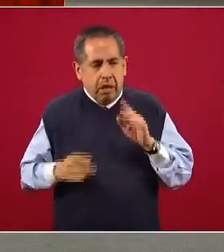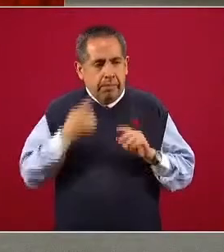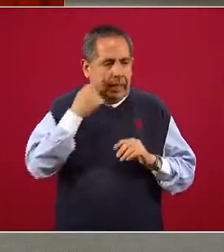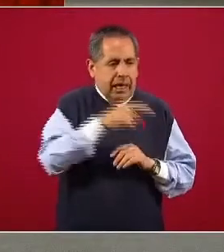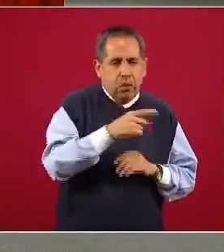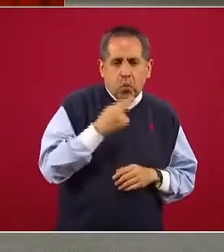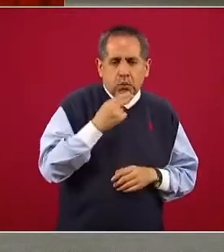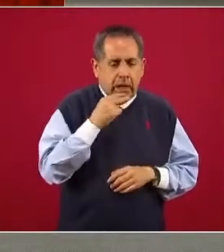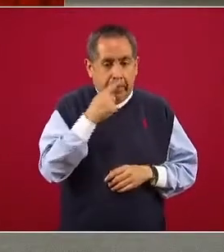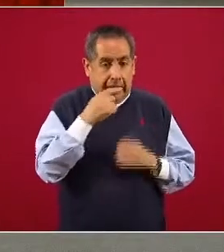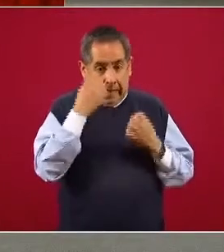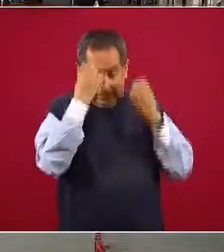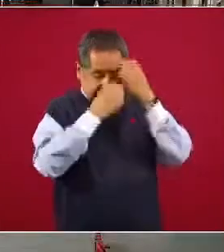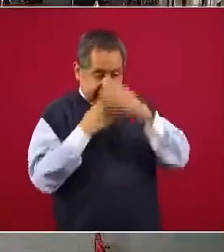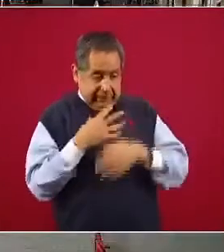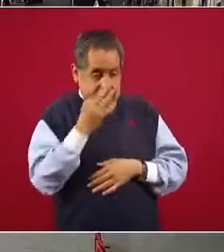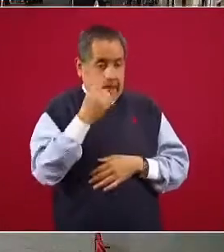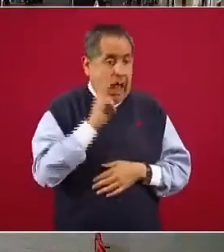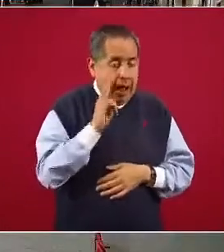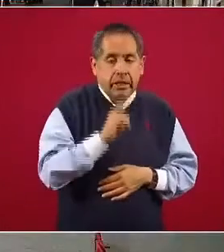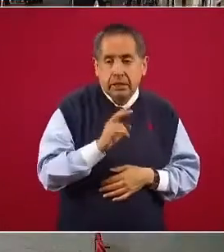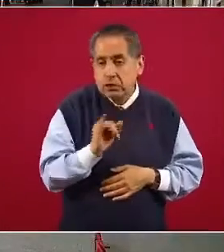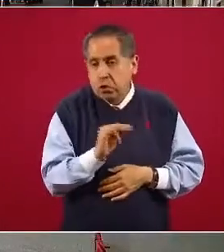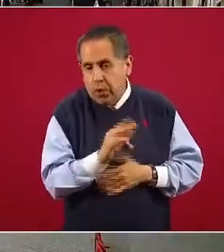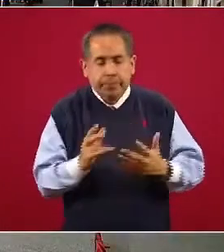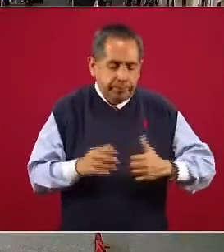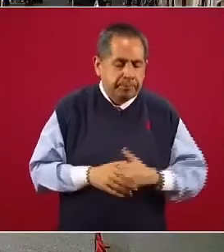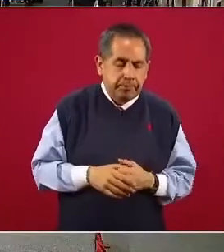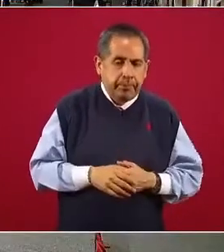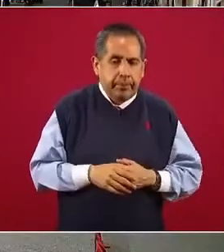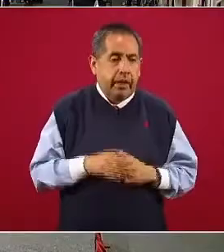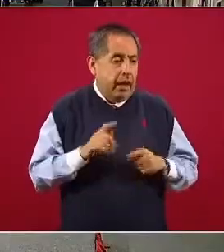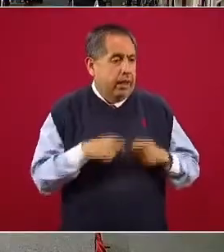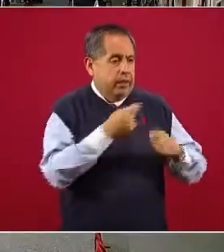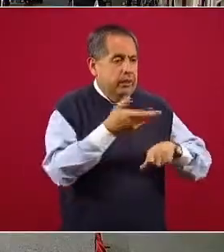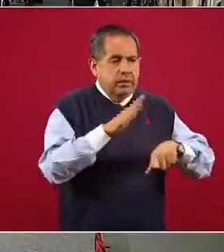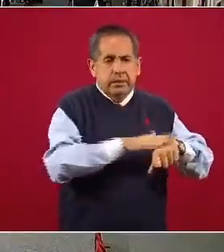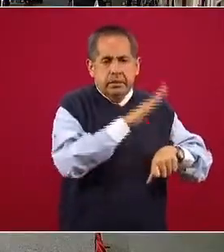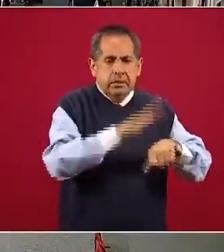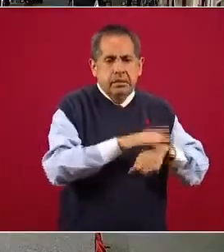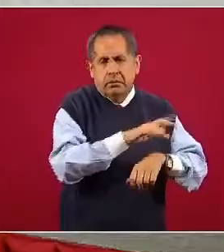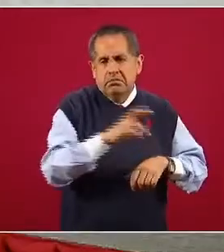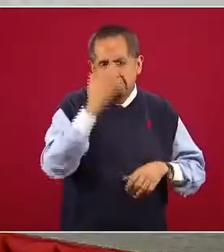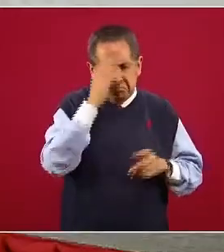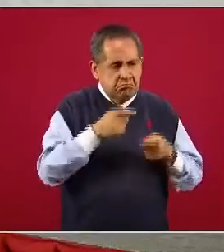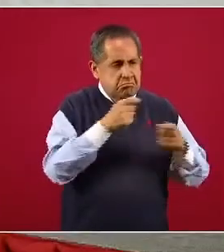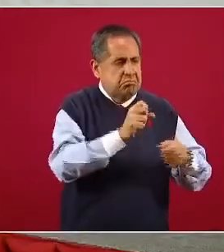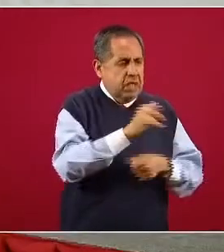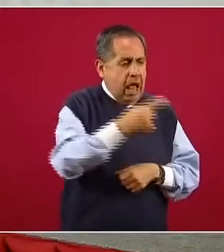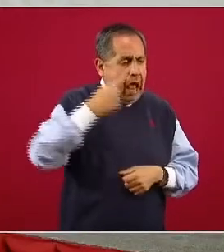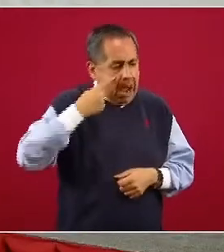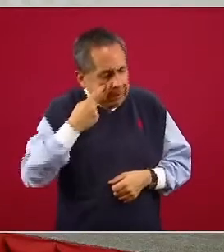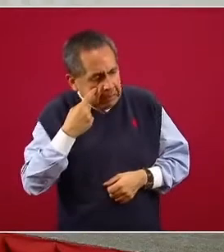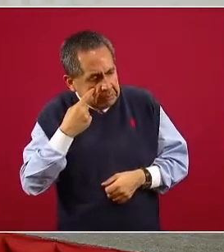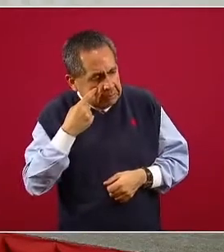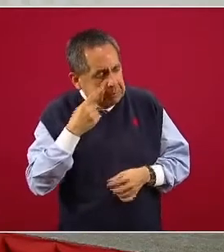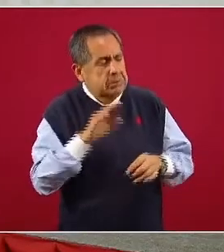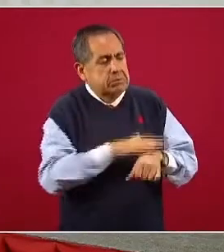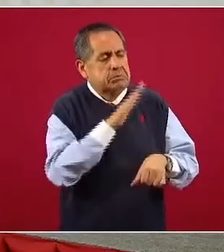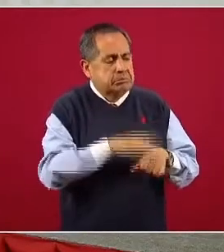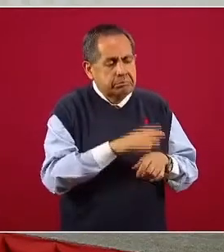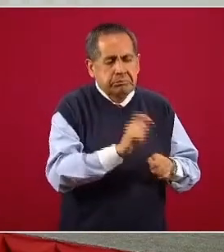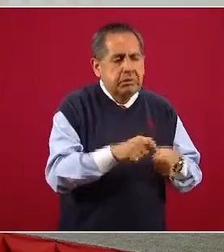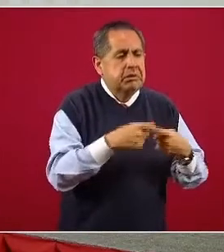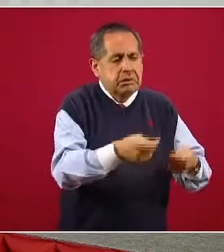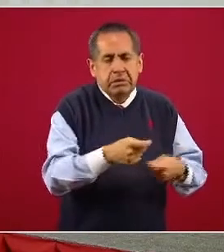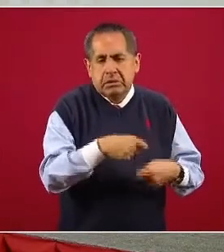que en su momento se tiene. A la par se estaba realizando estos reconocimientos a los laboratorios en la medida que iban utilizando este tipo de kits,